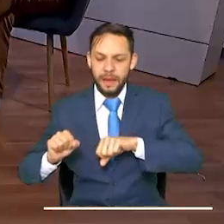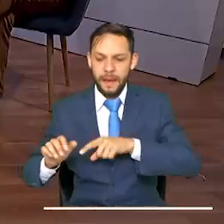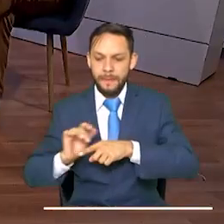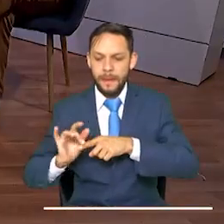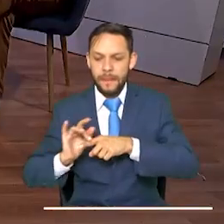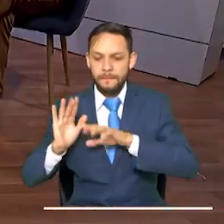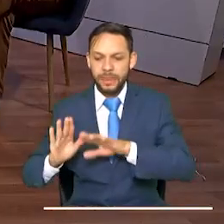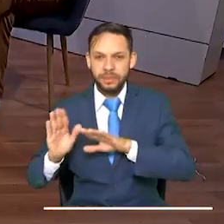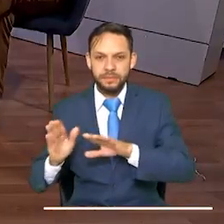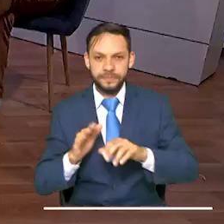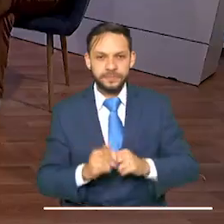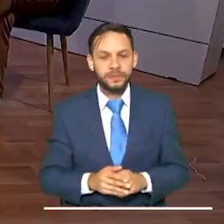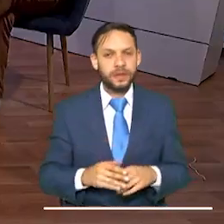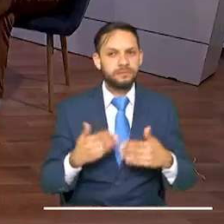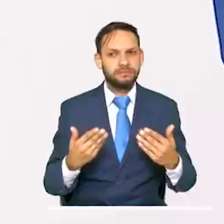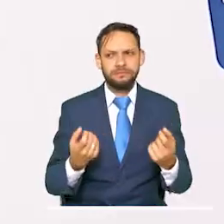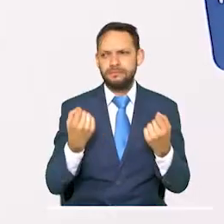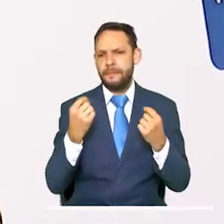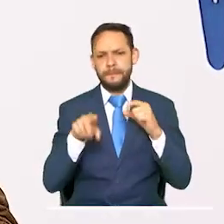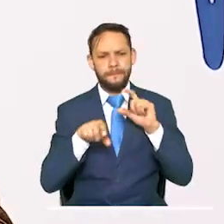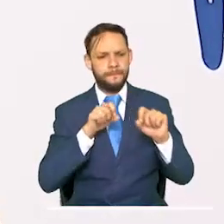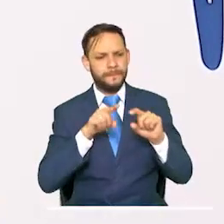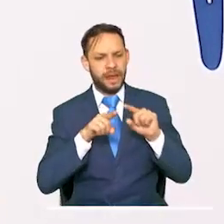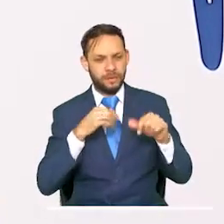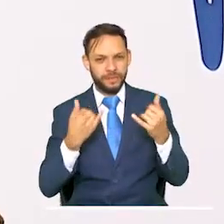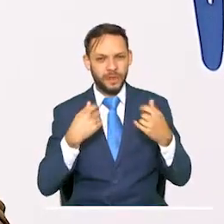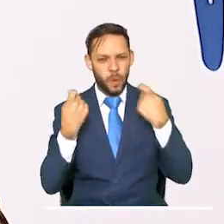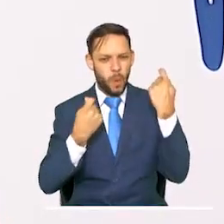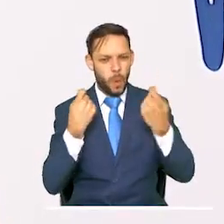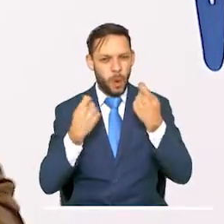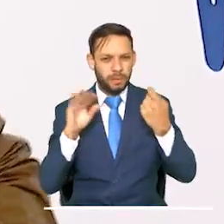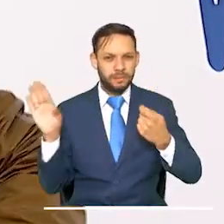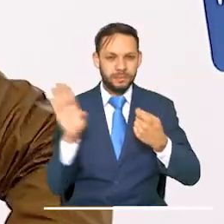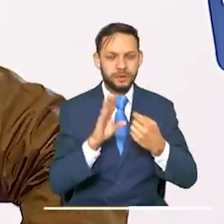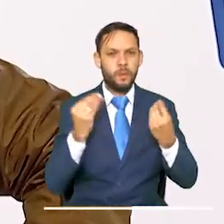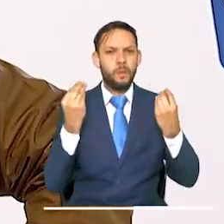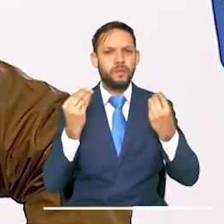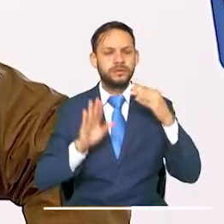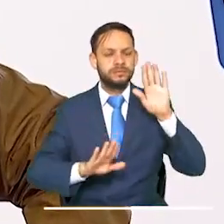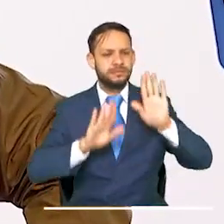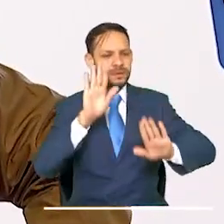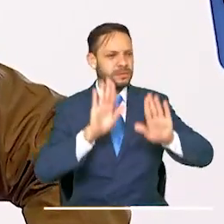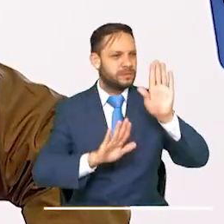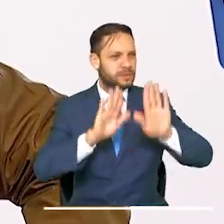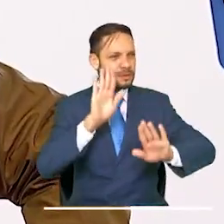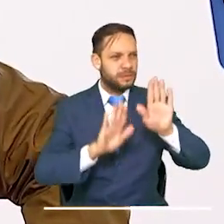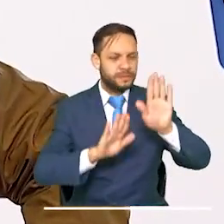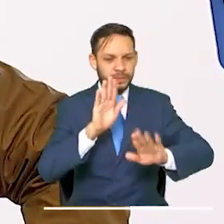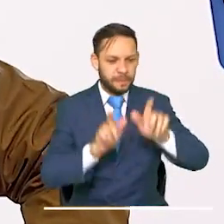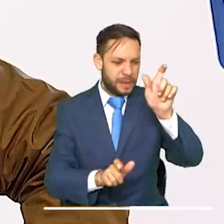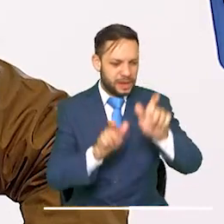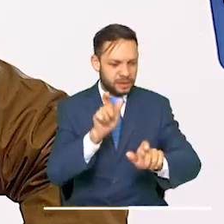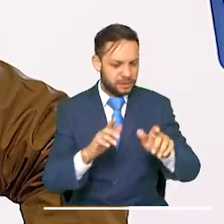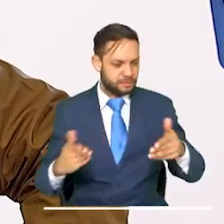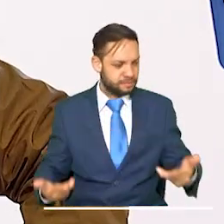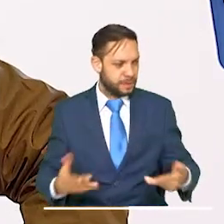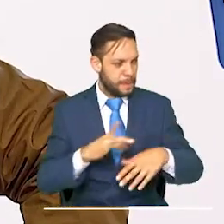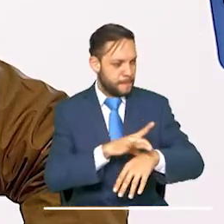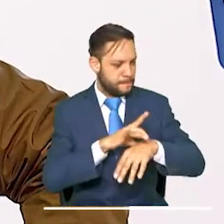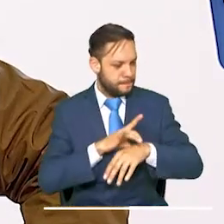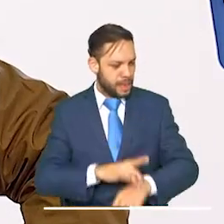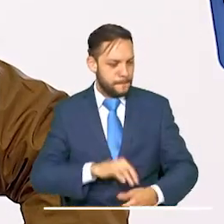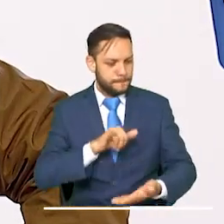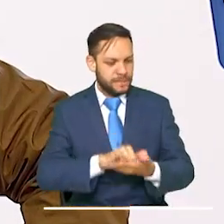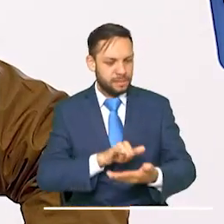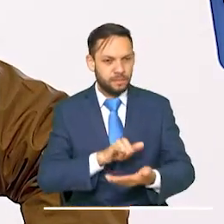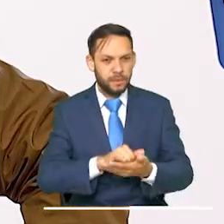Bueno, hay muchas preguntas, vamos a ir a estas notas saludables porque ya están preguntando desde la parte médica, doctor Otoniel, la